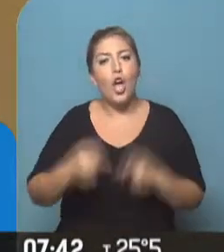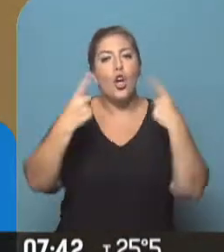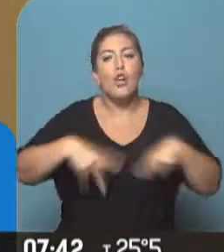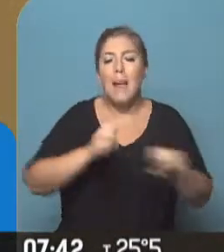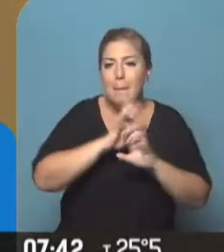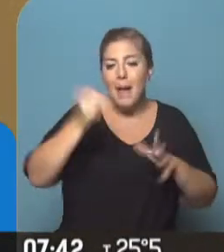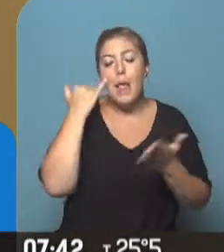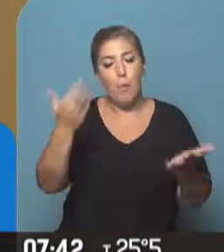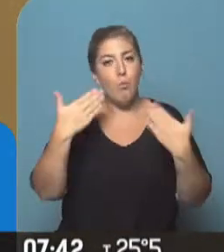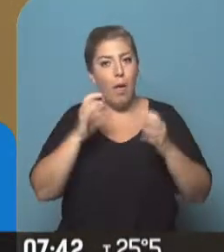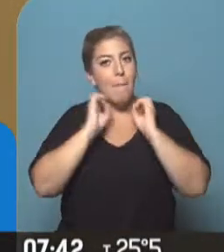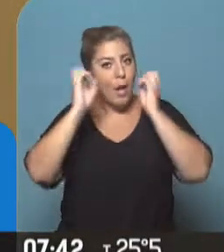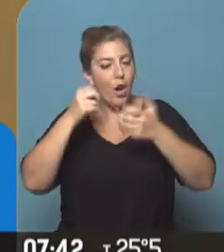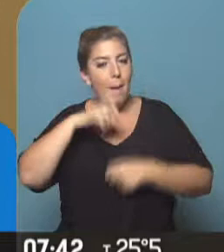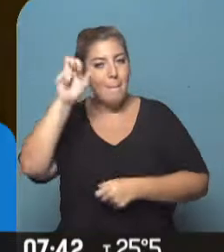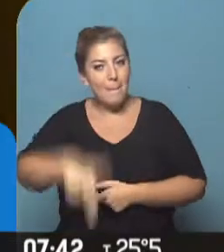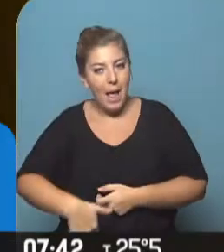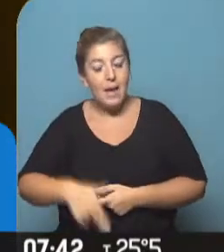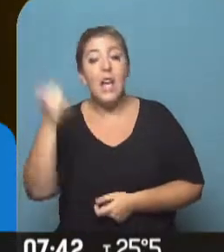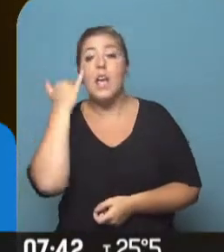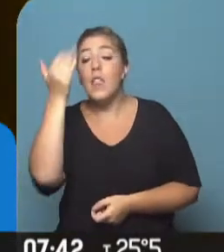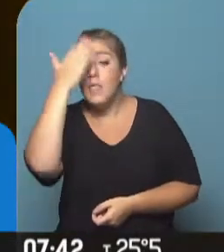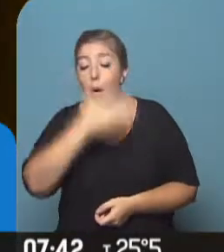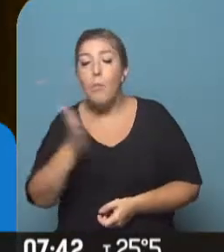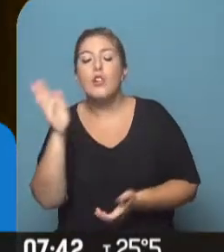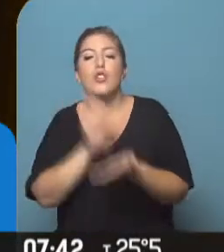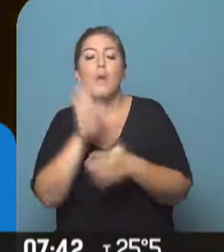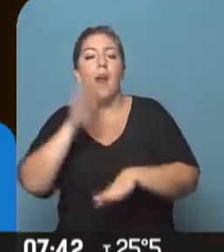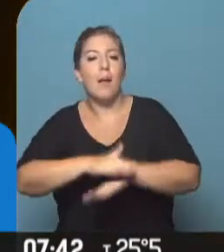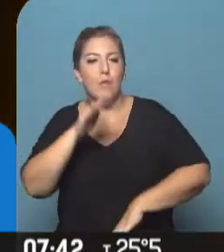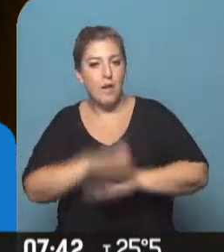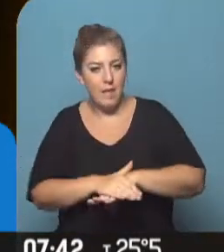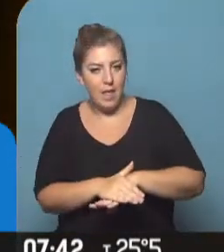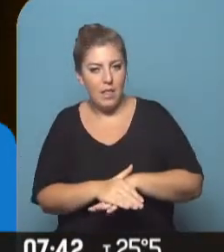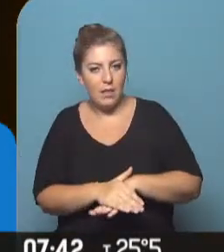se pueden mejorar en términos de la planificación de gestión? Y después, en términos de responsabilidad,